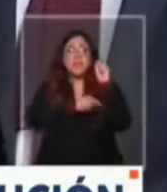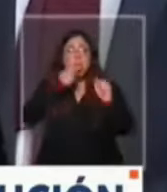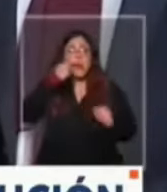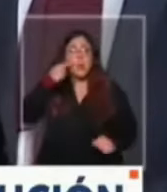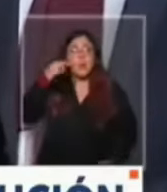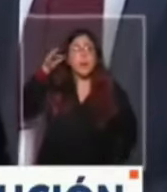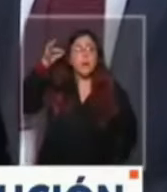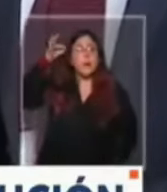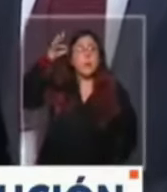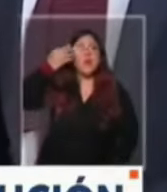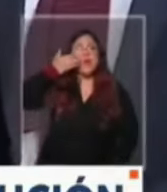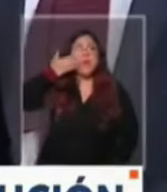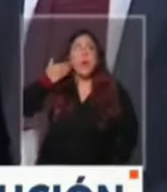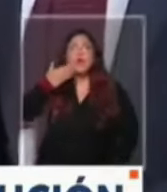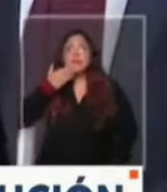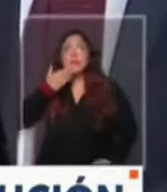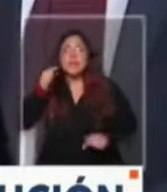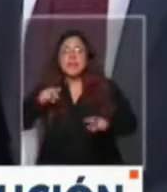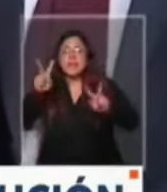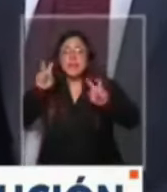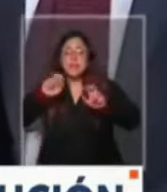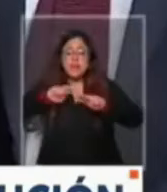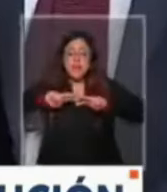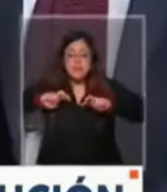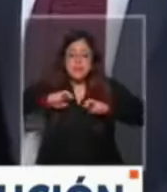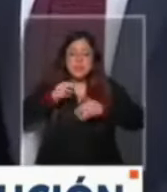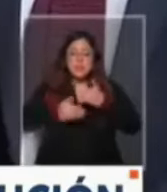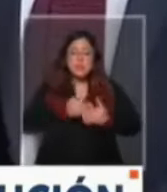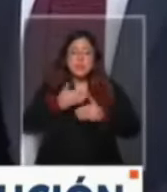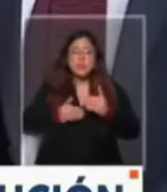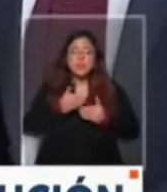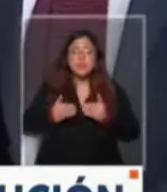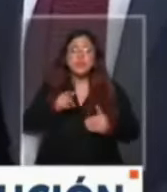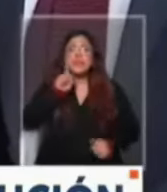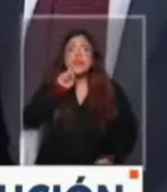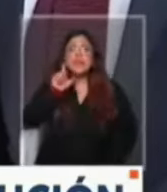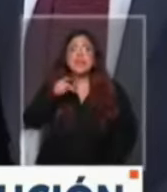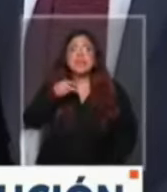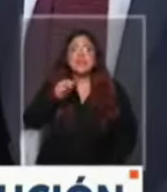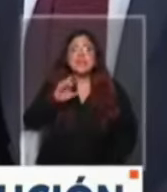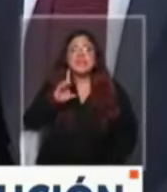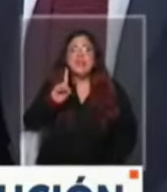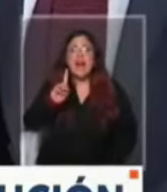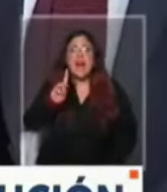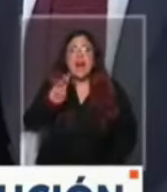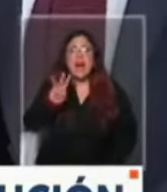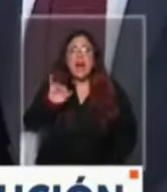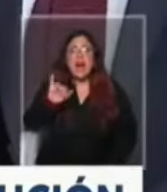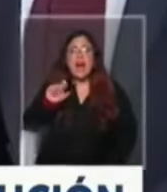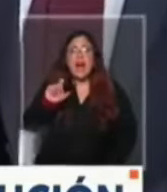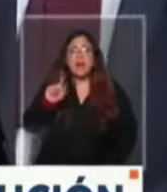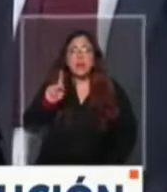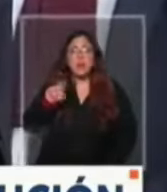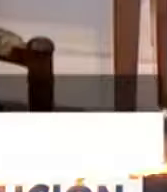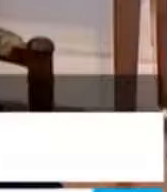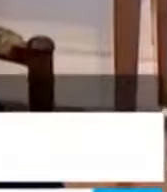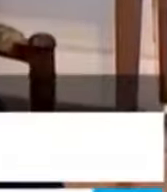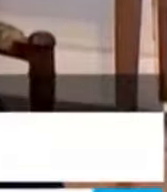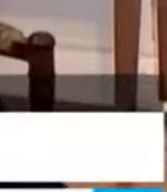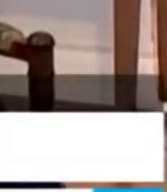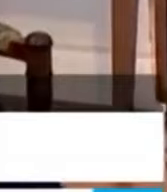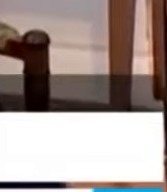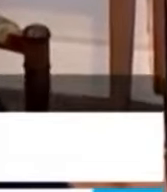Delano eh con motivo de la venta de el proyecto Dominga que convenientemente fue